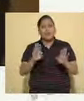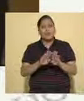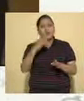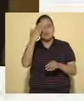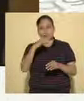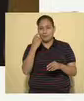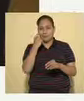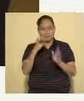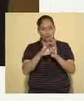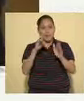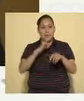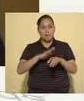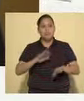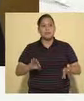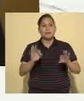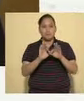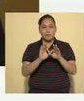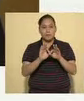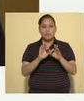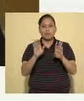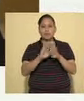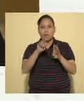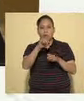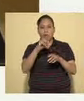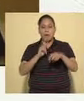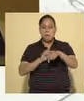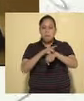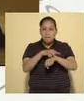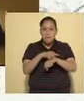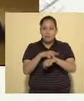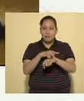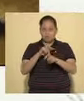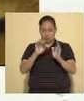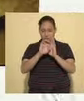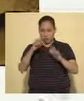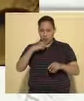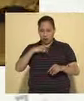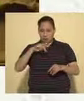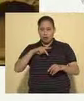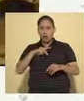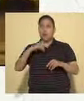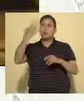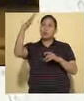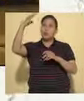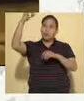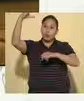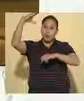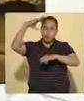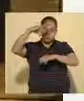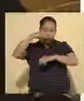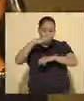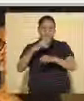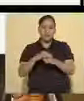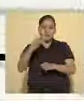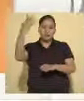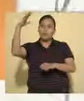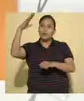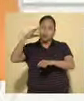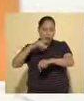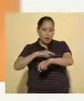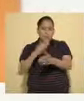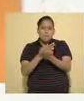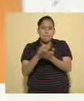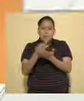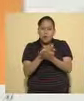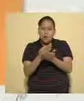lo más importante es saber el bajo tono que tienes en la piel, ¿no? Si tú te expones al sol o cuando te expones al sol te